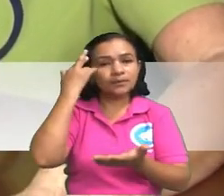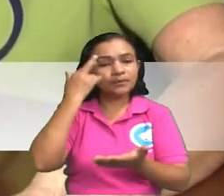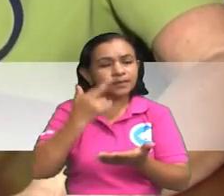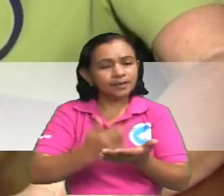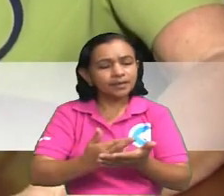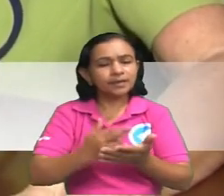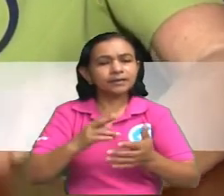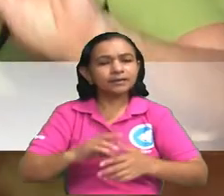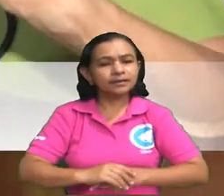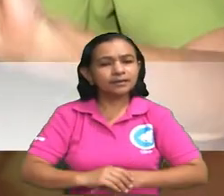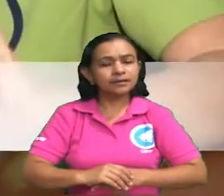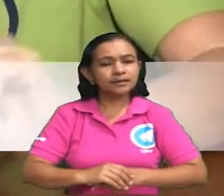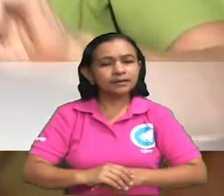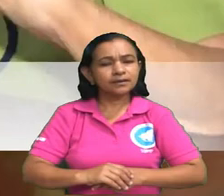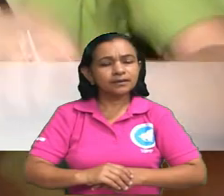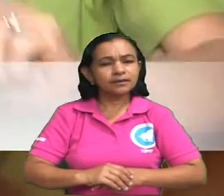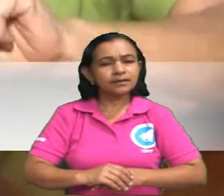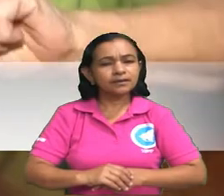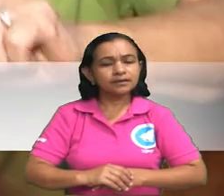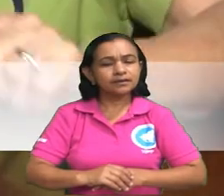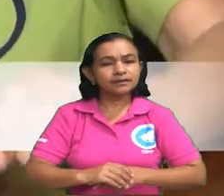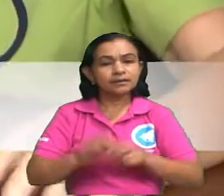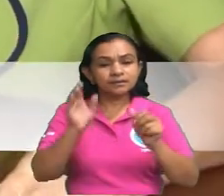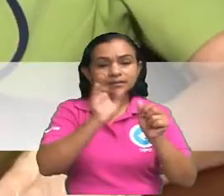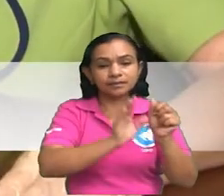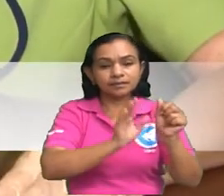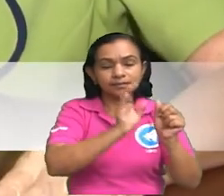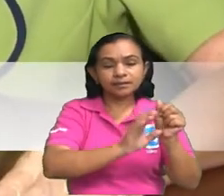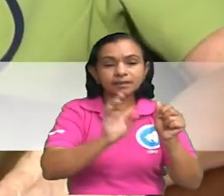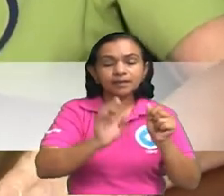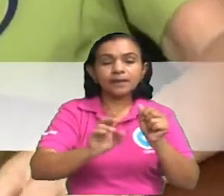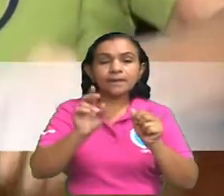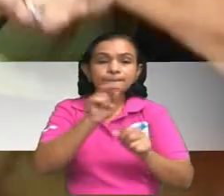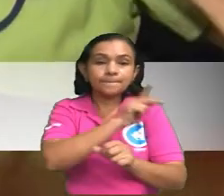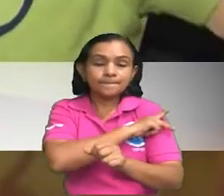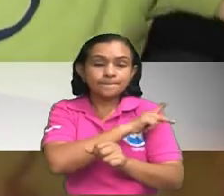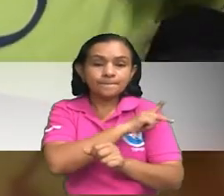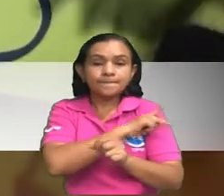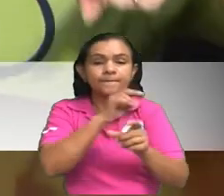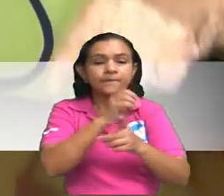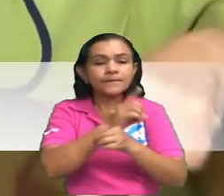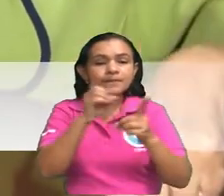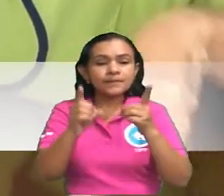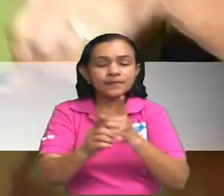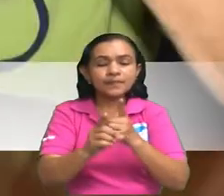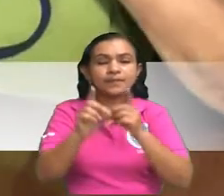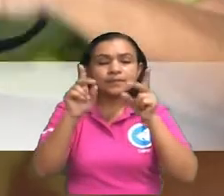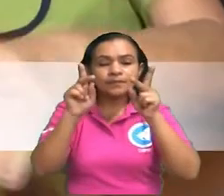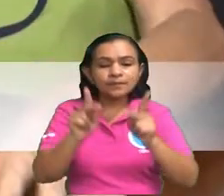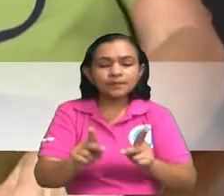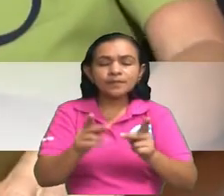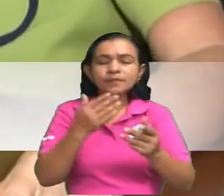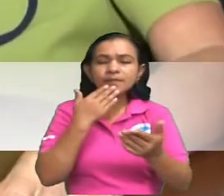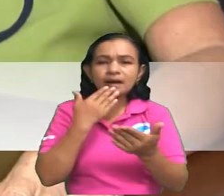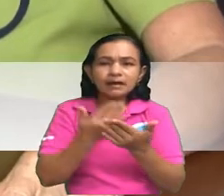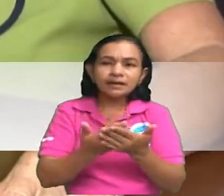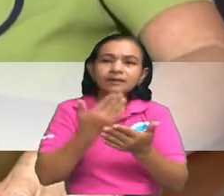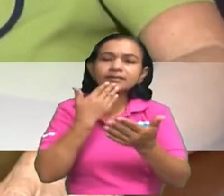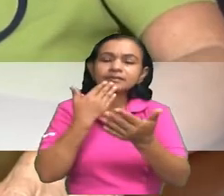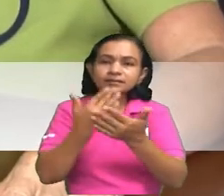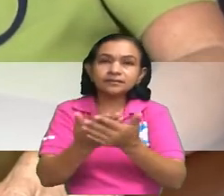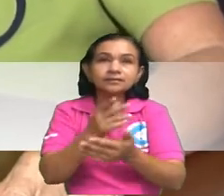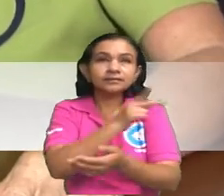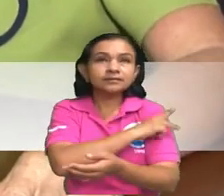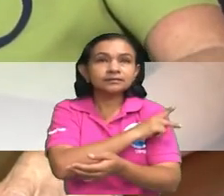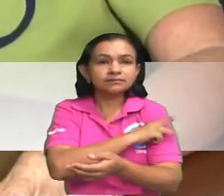dijo: detrás de cada acción de cada policía debe quedar un ciudadano agradecido.